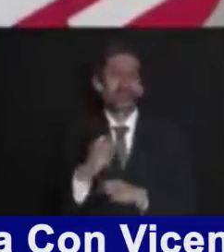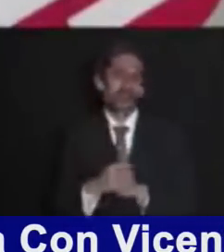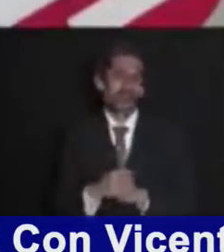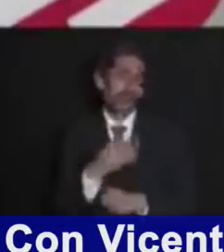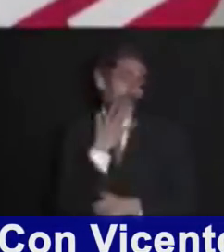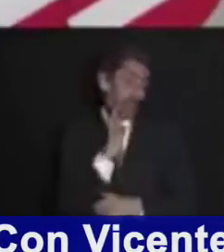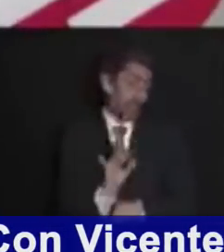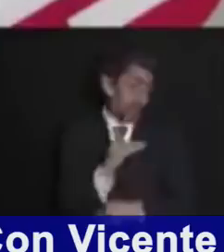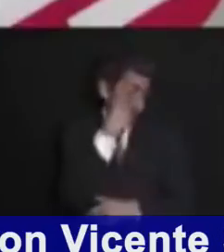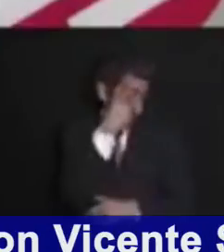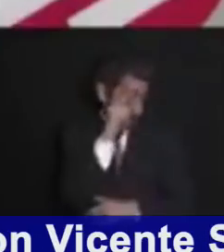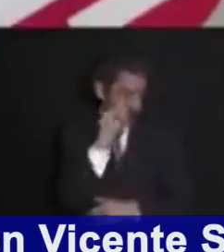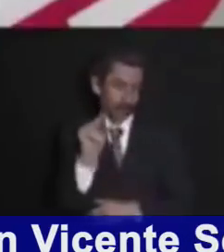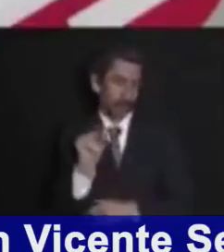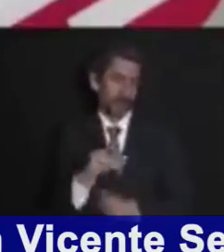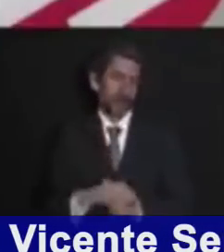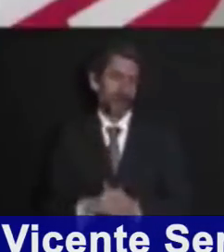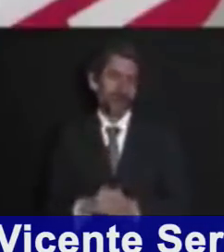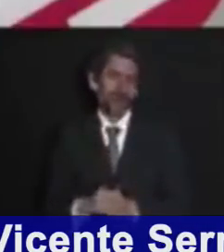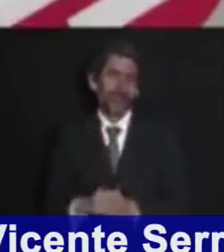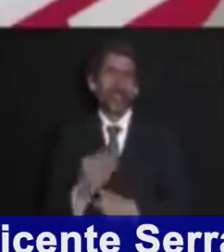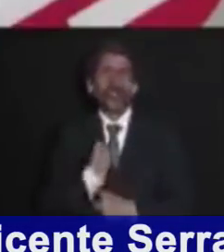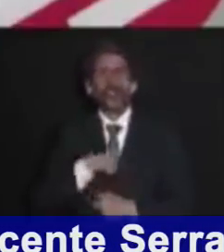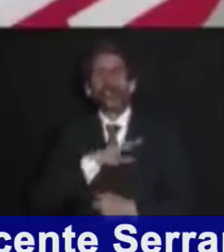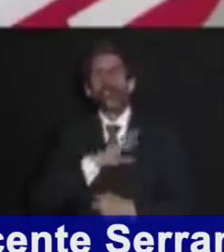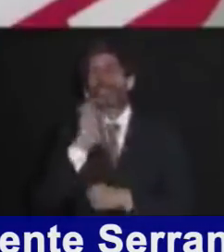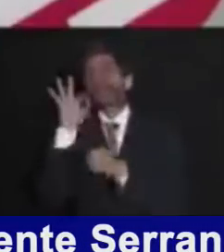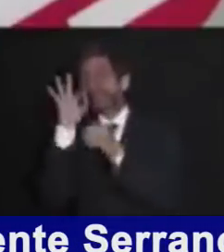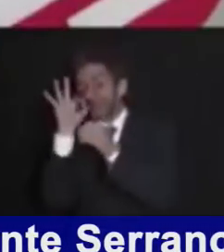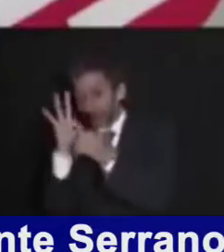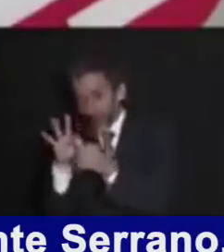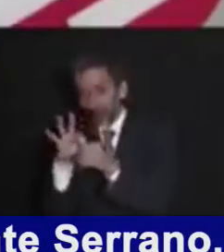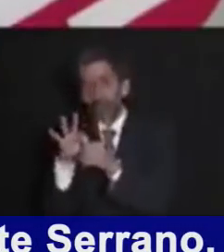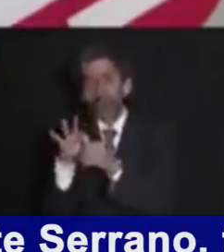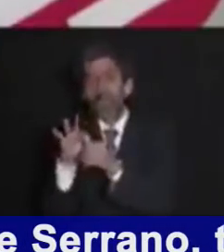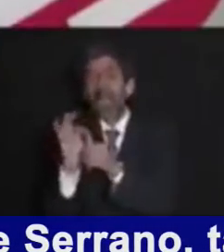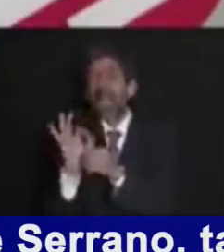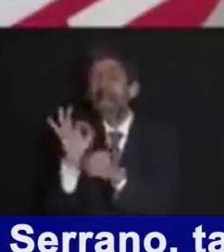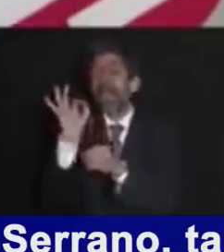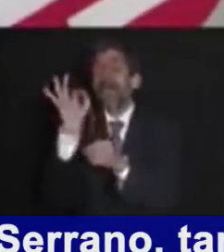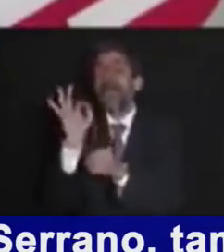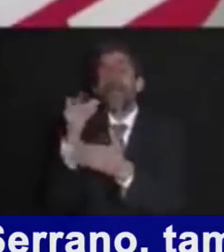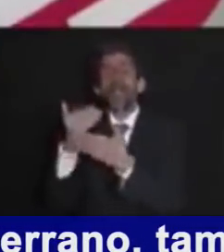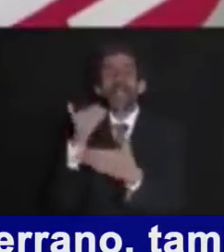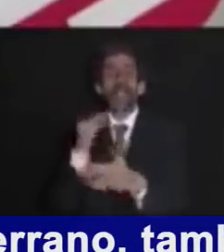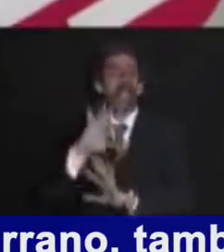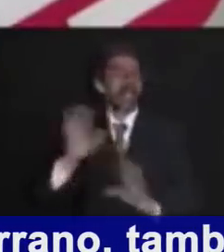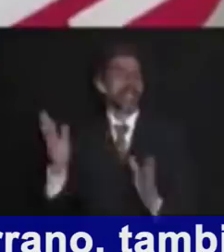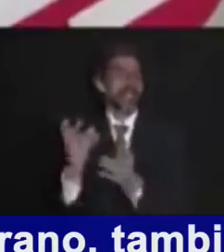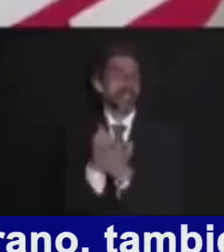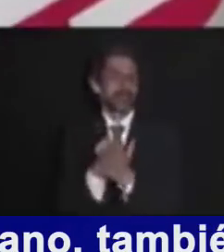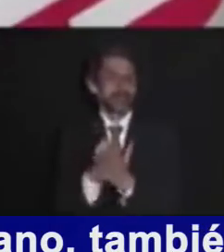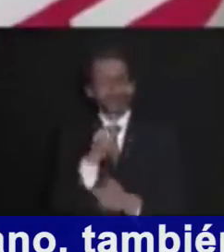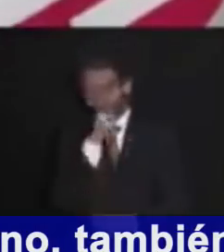cosa fácil. Estamos ganando la elección antes de comenzar la precampaña.